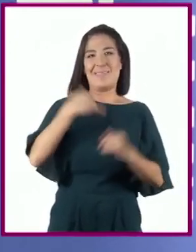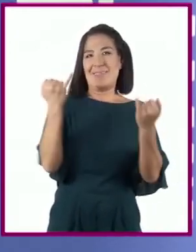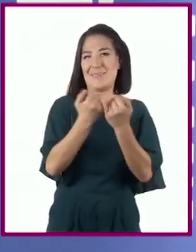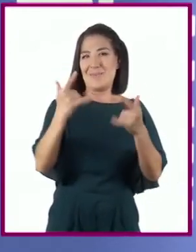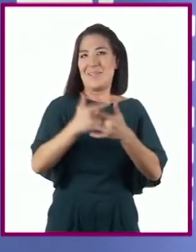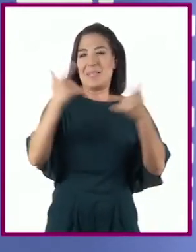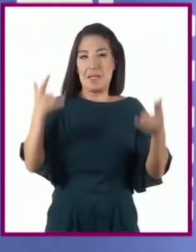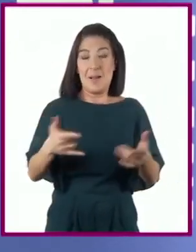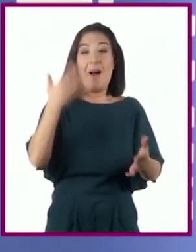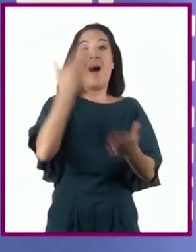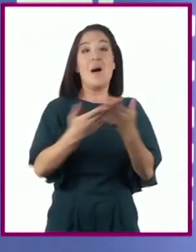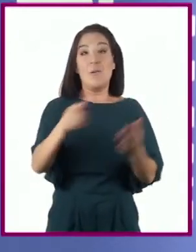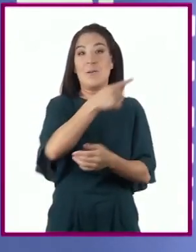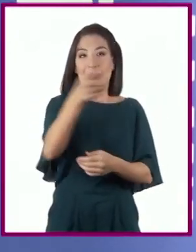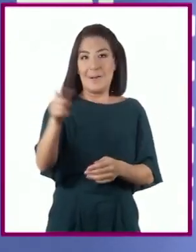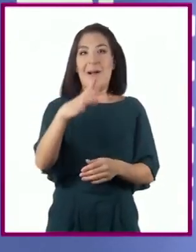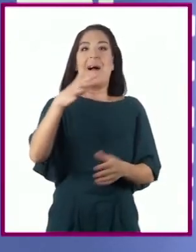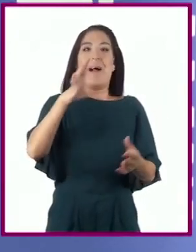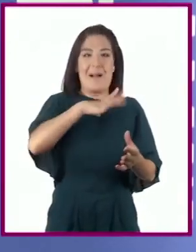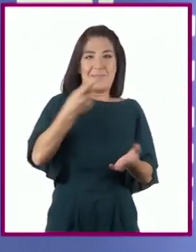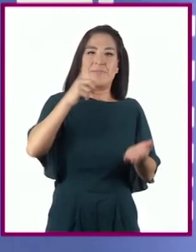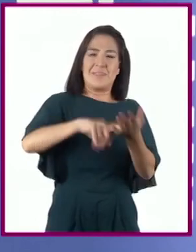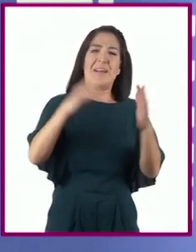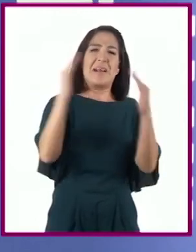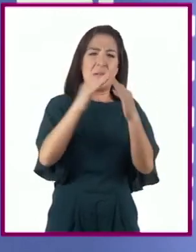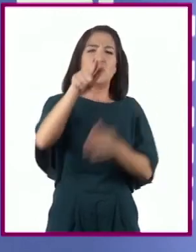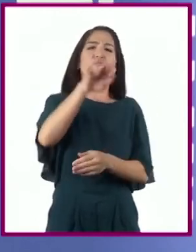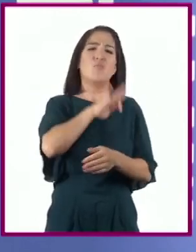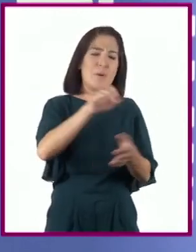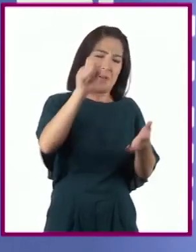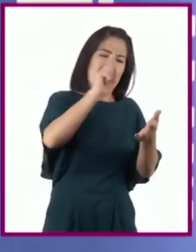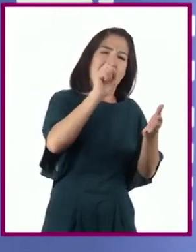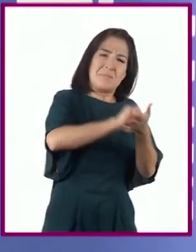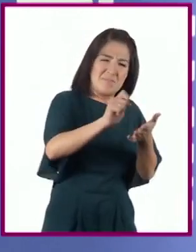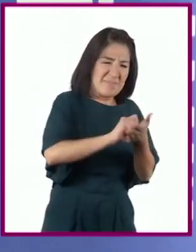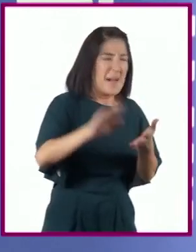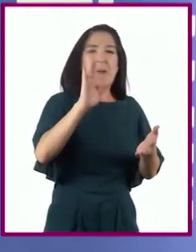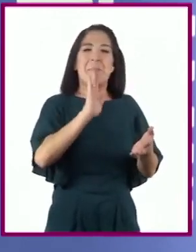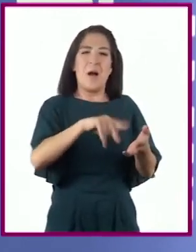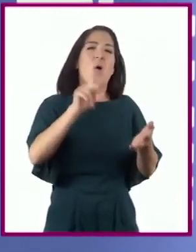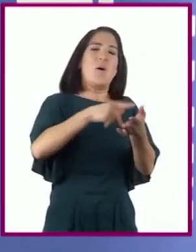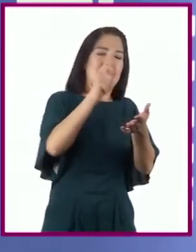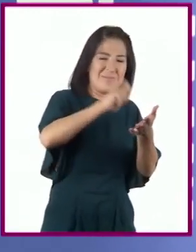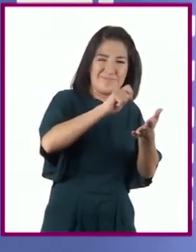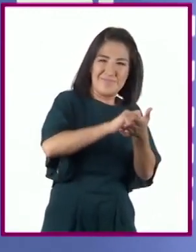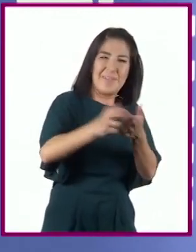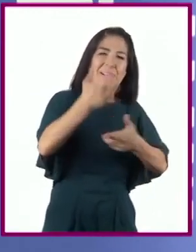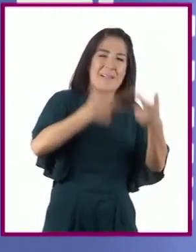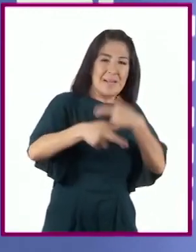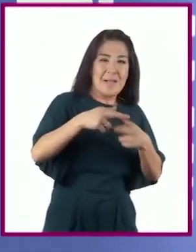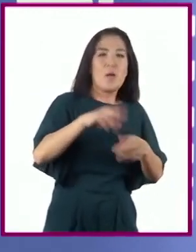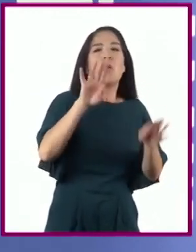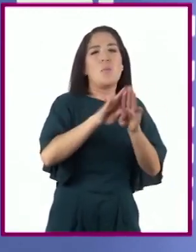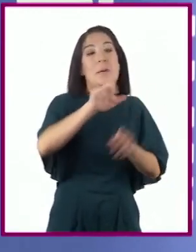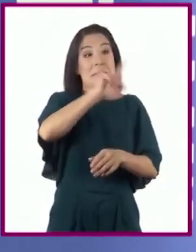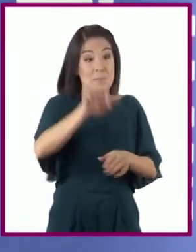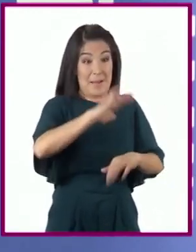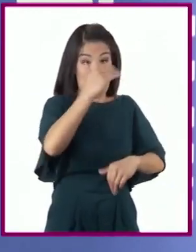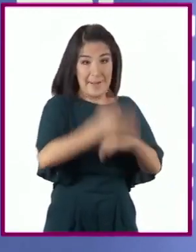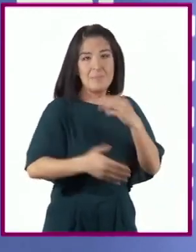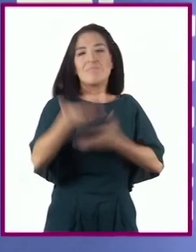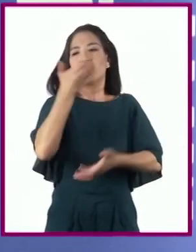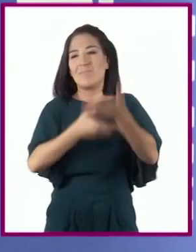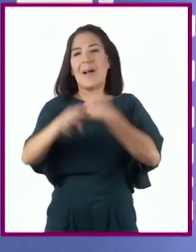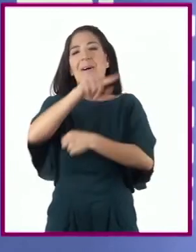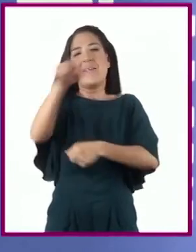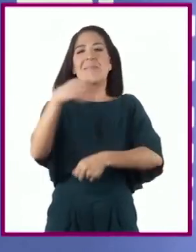casa, pueden escribir sus propias historias, corregirlas, compartirlas con sus familiares y amigos, ya sea de manera escrita o que